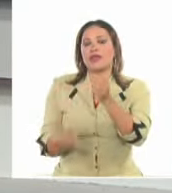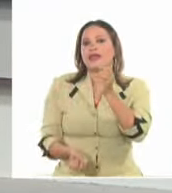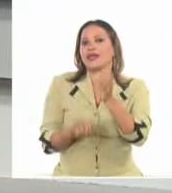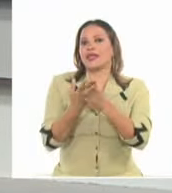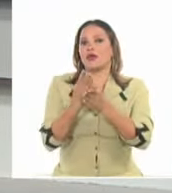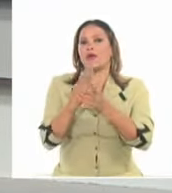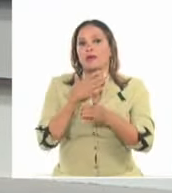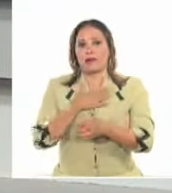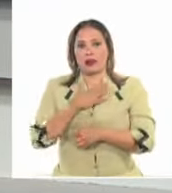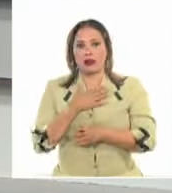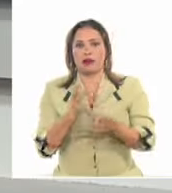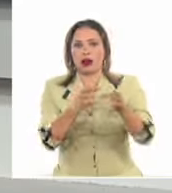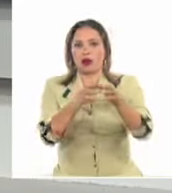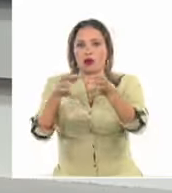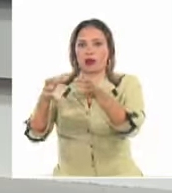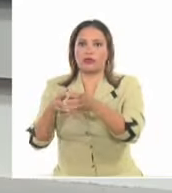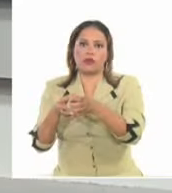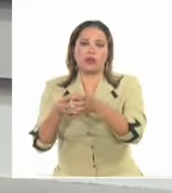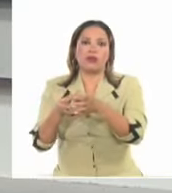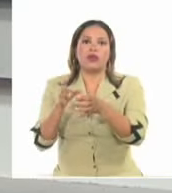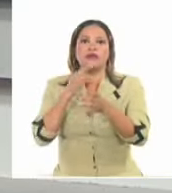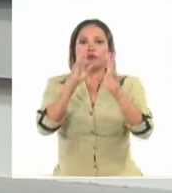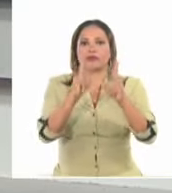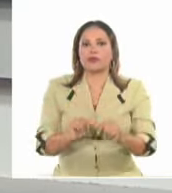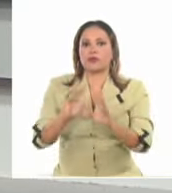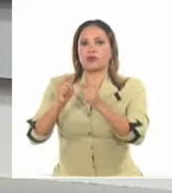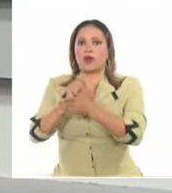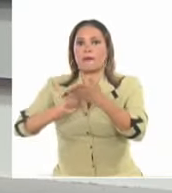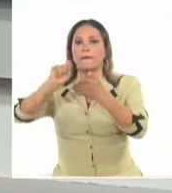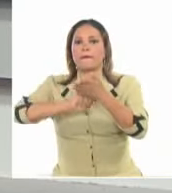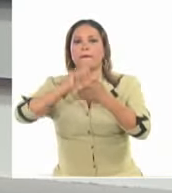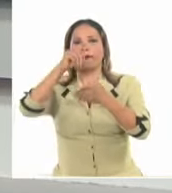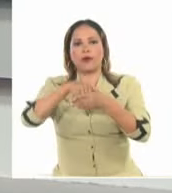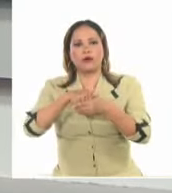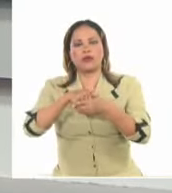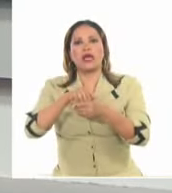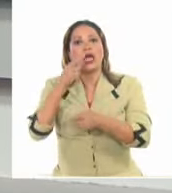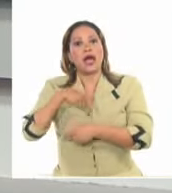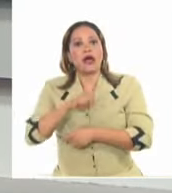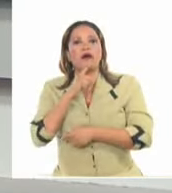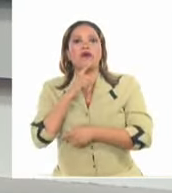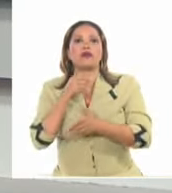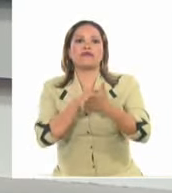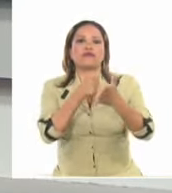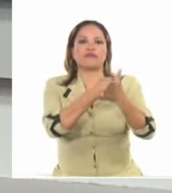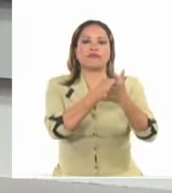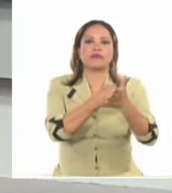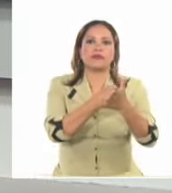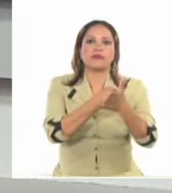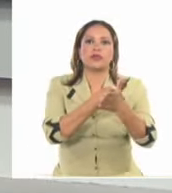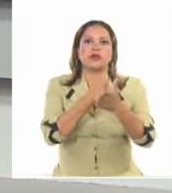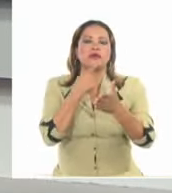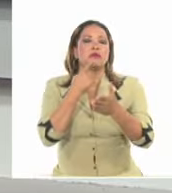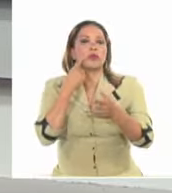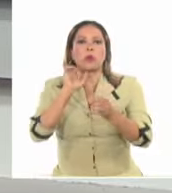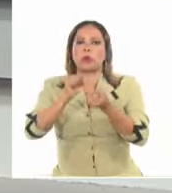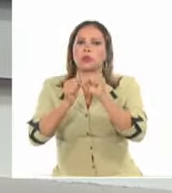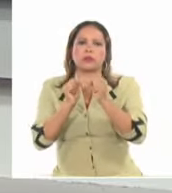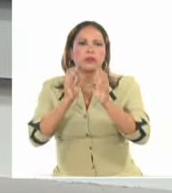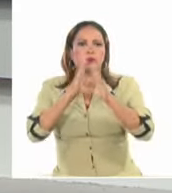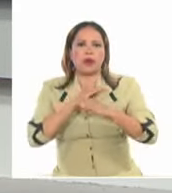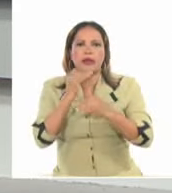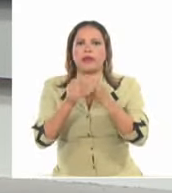comisión neutral de organizar y contar votos que quienes la impulsa ahora no cuestionan aunque nadie haya supervisado o auditado ese